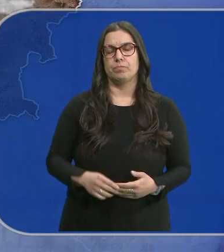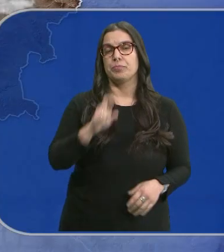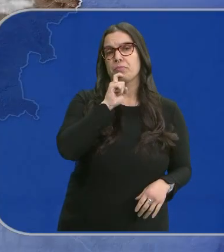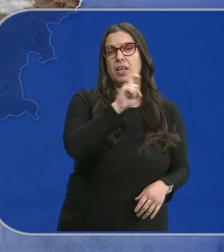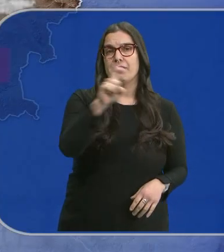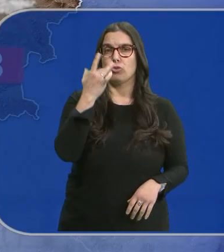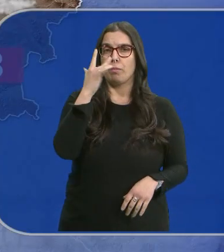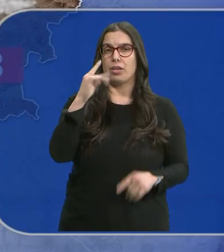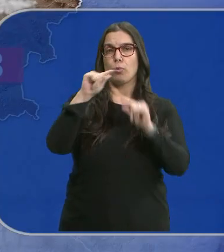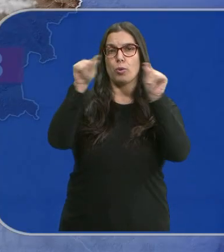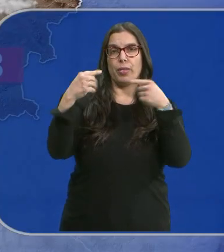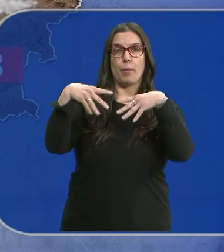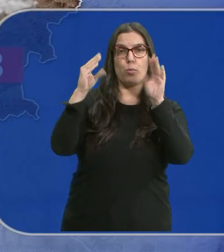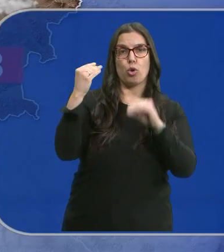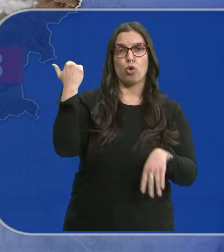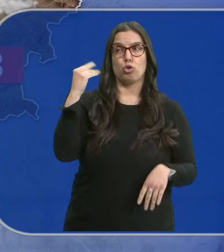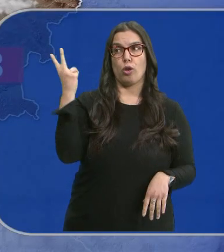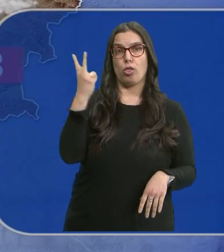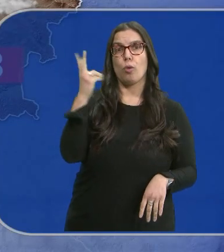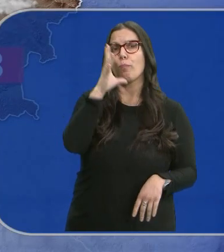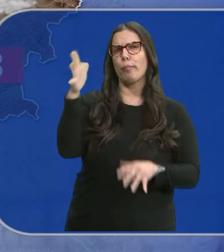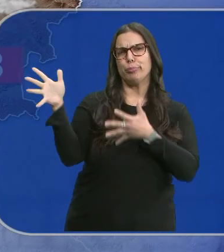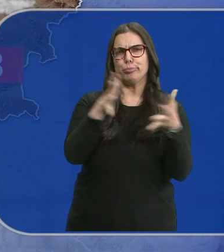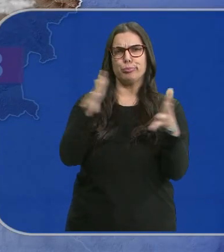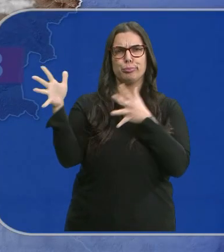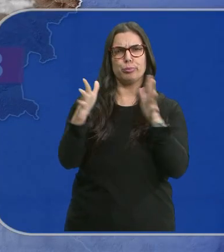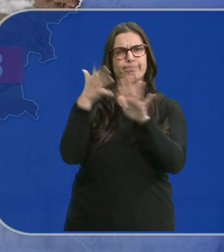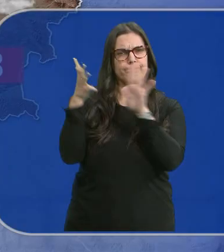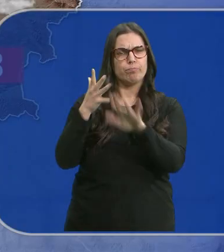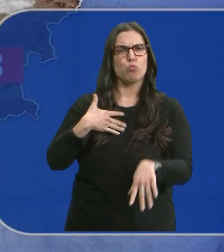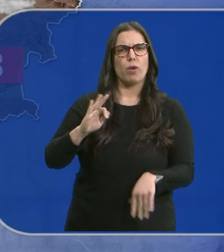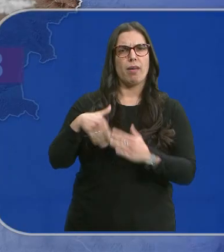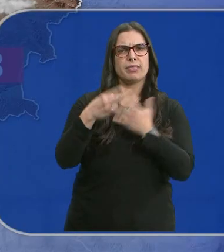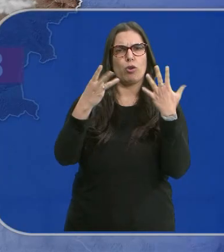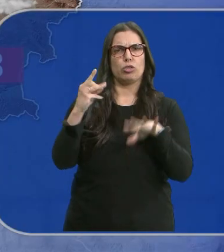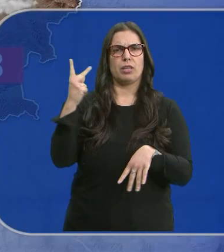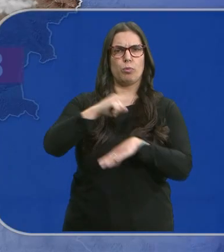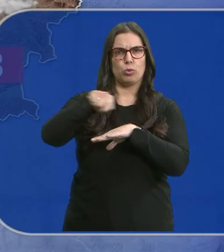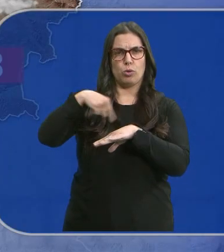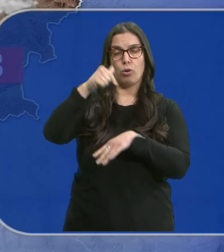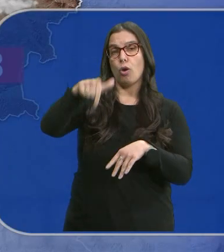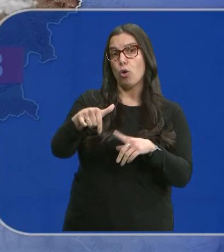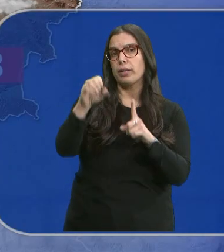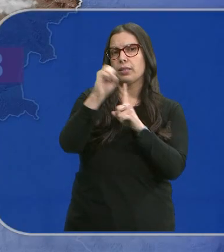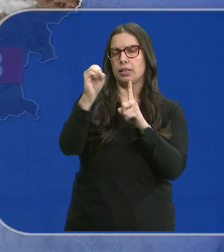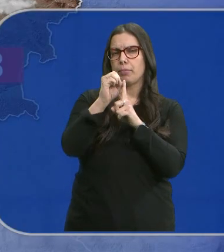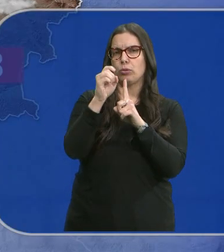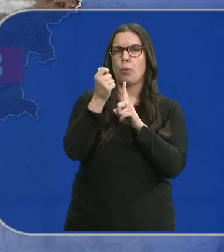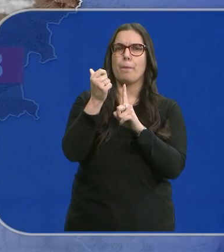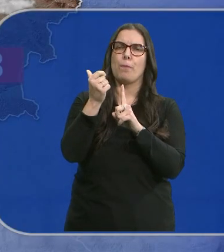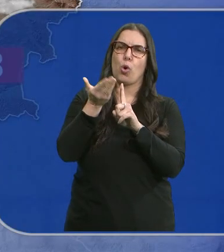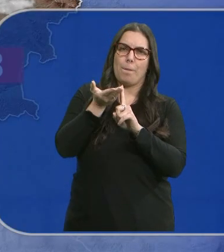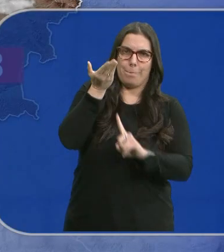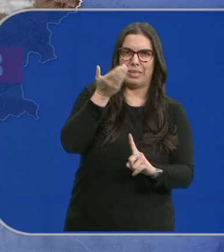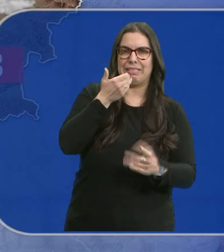Aviso amarillo en las provincias de Burgos y Soria por rachas de viento que podrían llegar a los 80 km por hora. Hoy las temperaturas serán un poquito